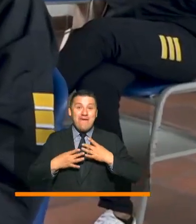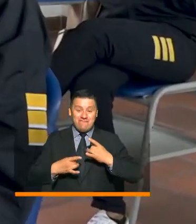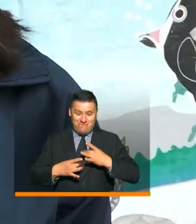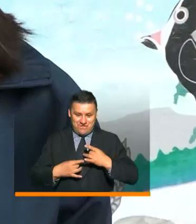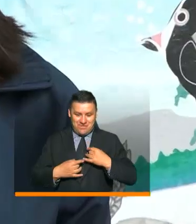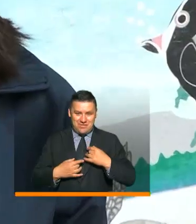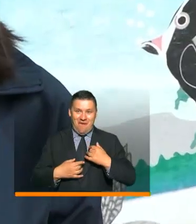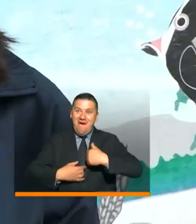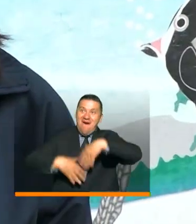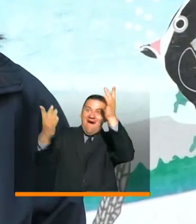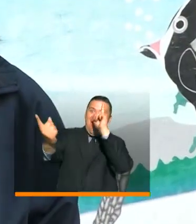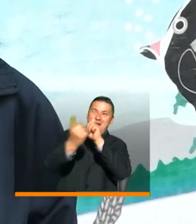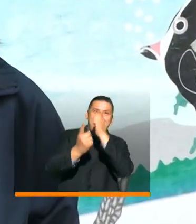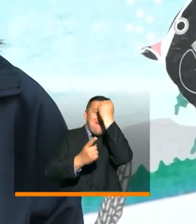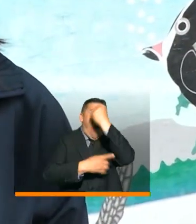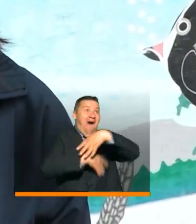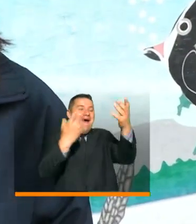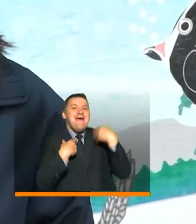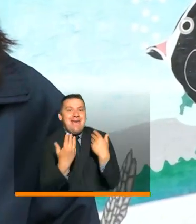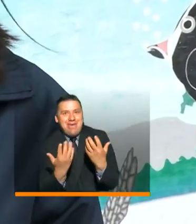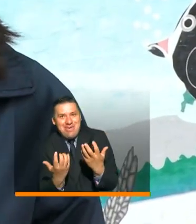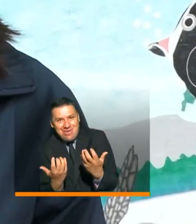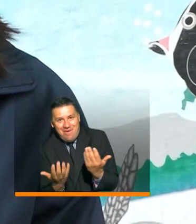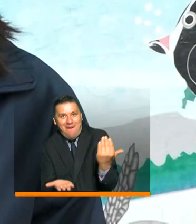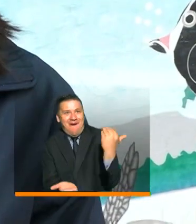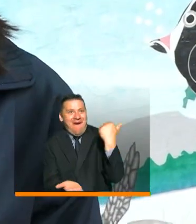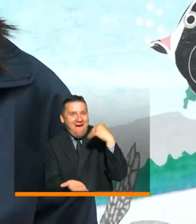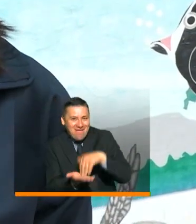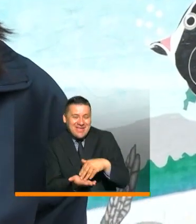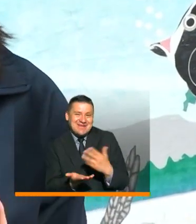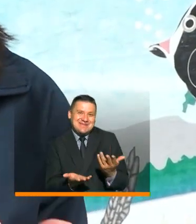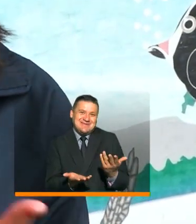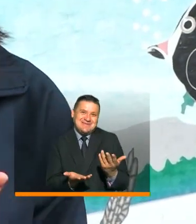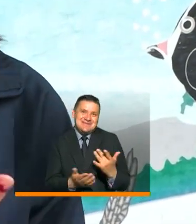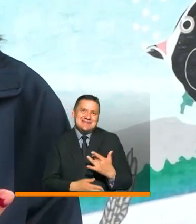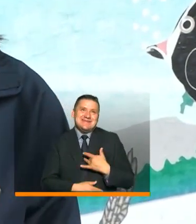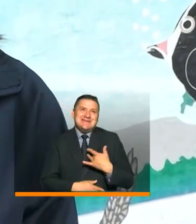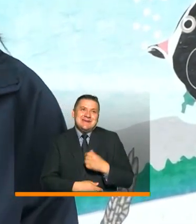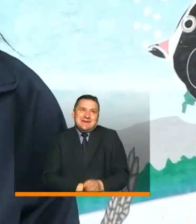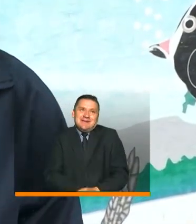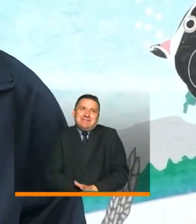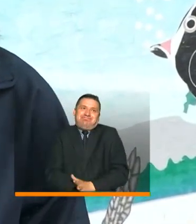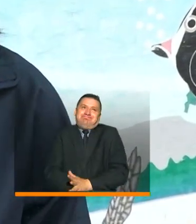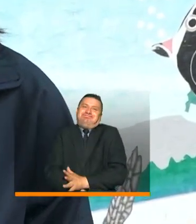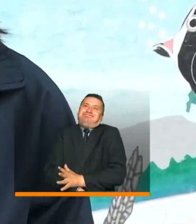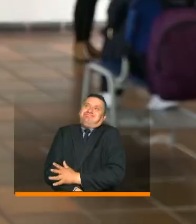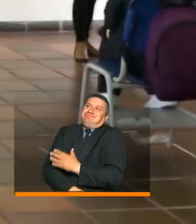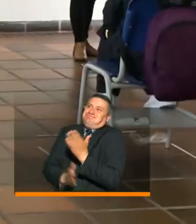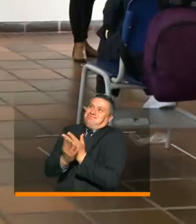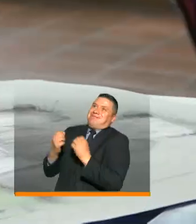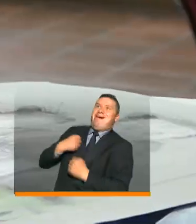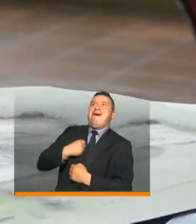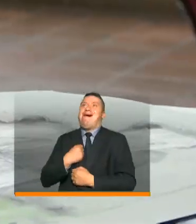ver a sus compañeros, sus profesores y saber que otra vez vuelve a sentir esa emoción de otra vez estar